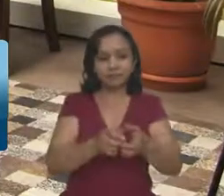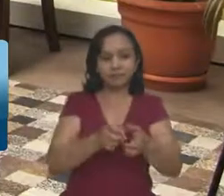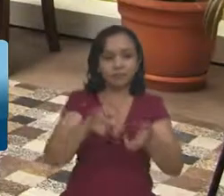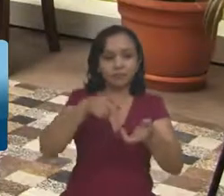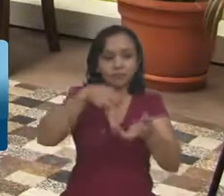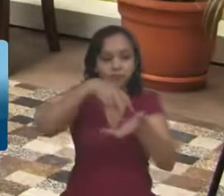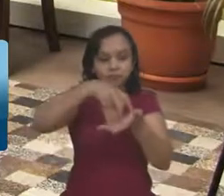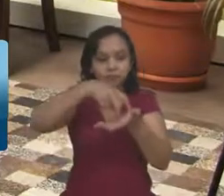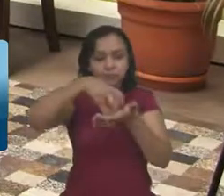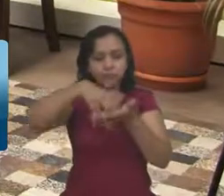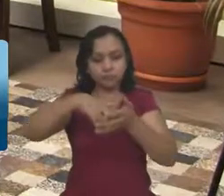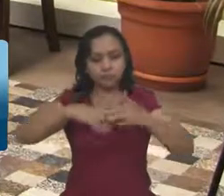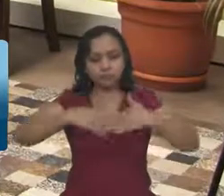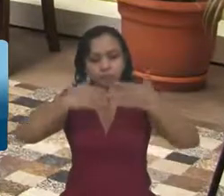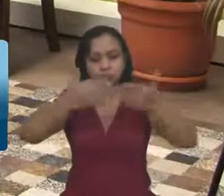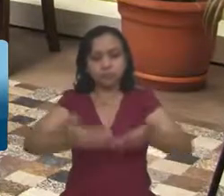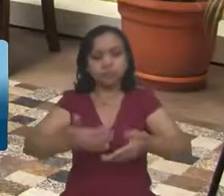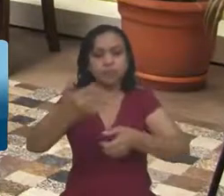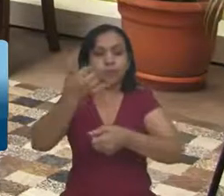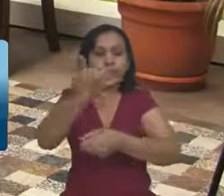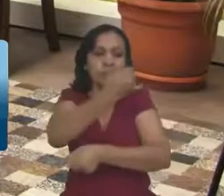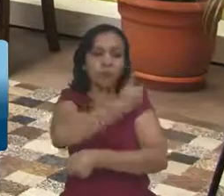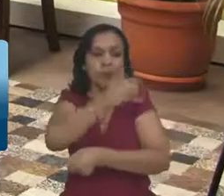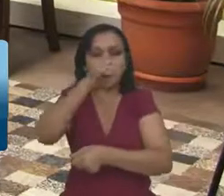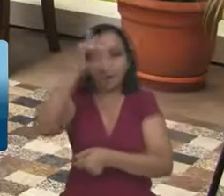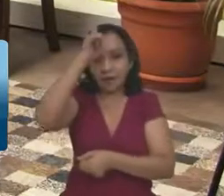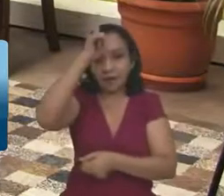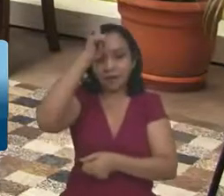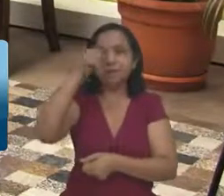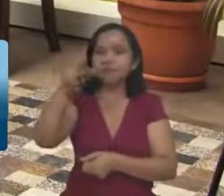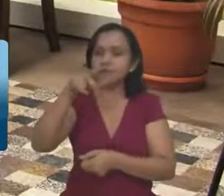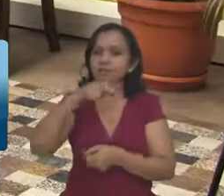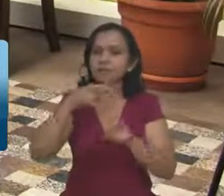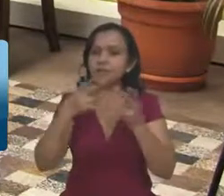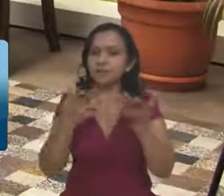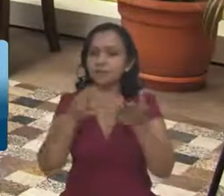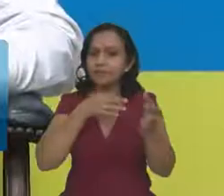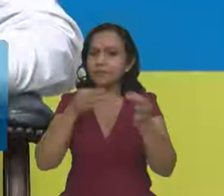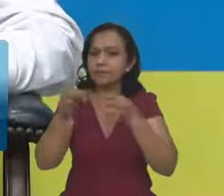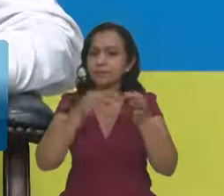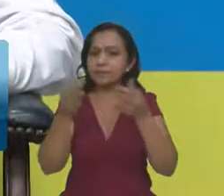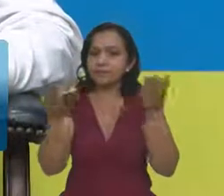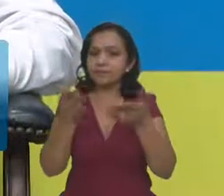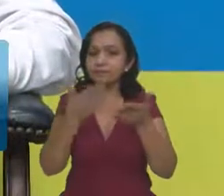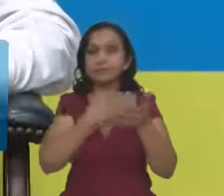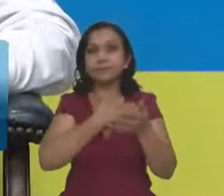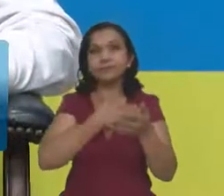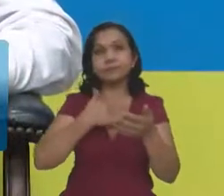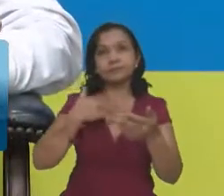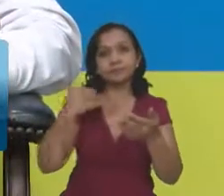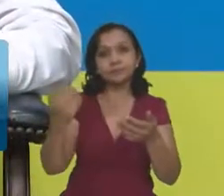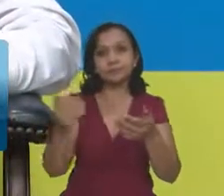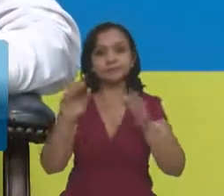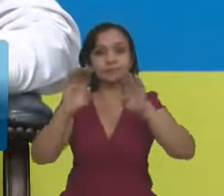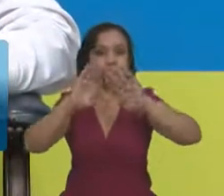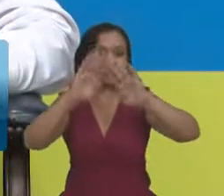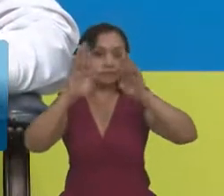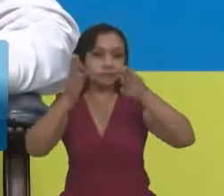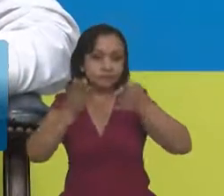el programa que desarrolla el Hospital Alemán Nicaragüense, ¿verdad? Exactamente. Que son precisamente para dar mayor